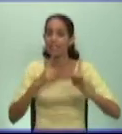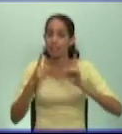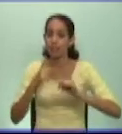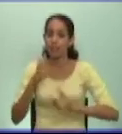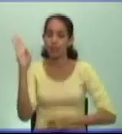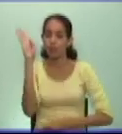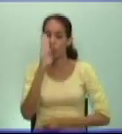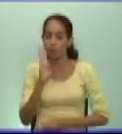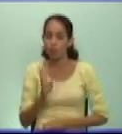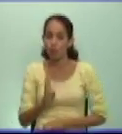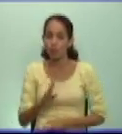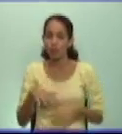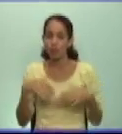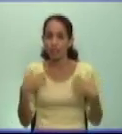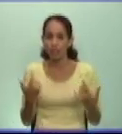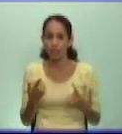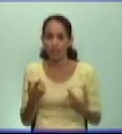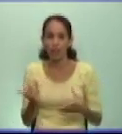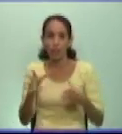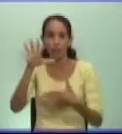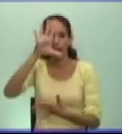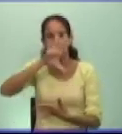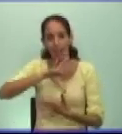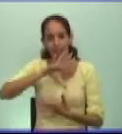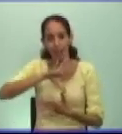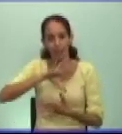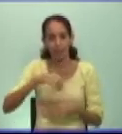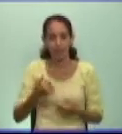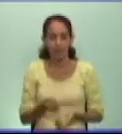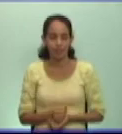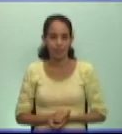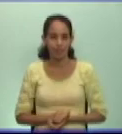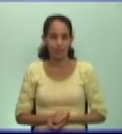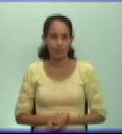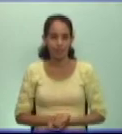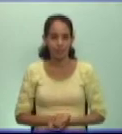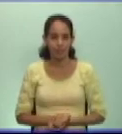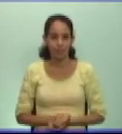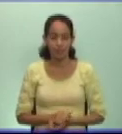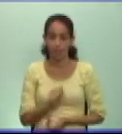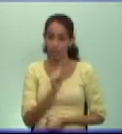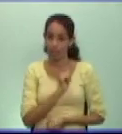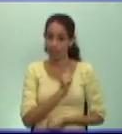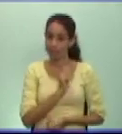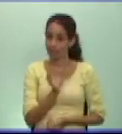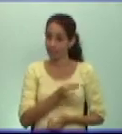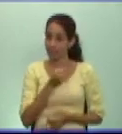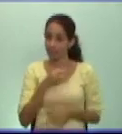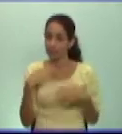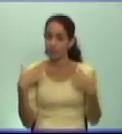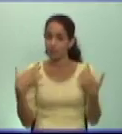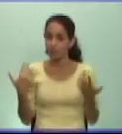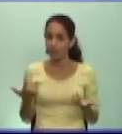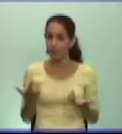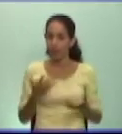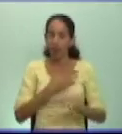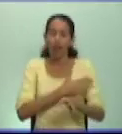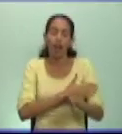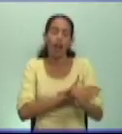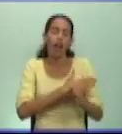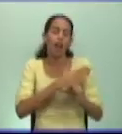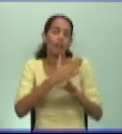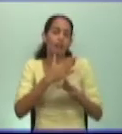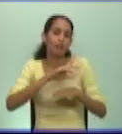modelo que ustedes tienen de integración latinoamericana. Quiere decir que a lo largo de la historia de la